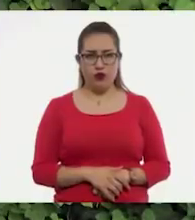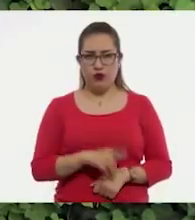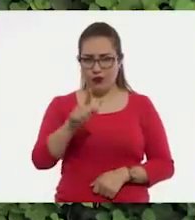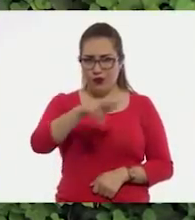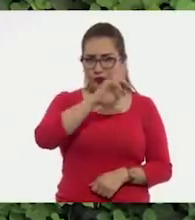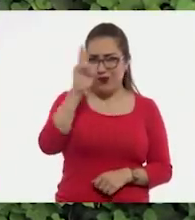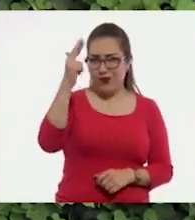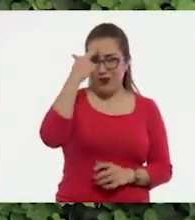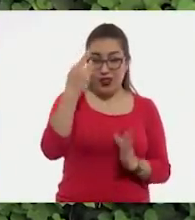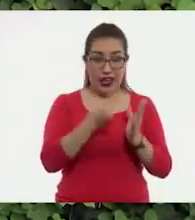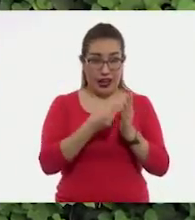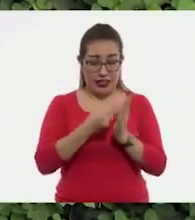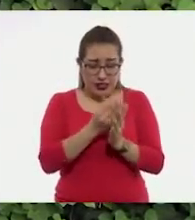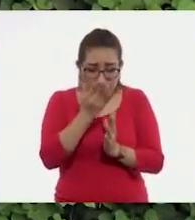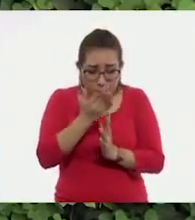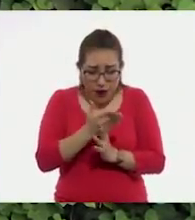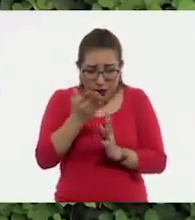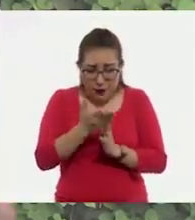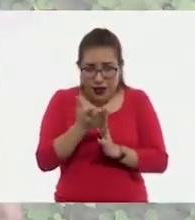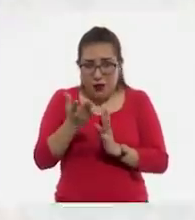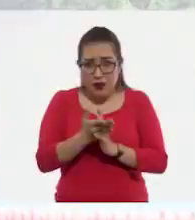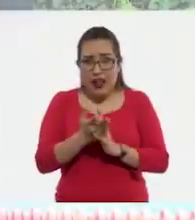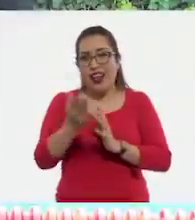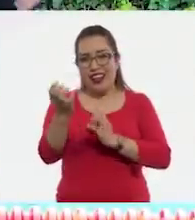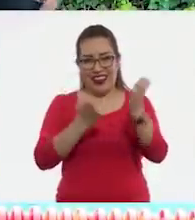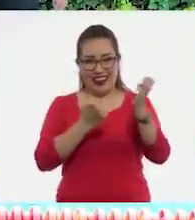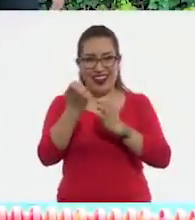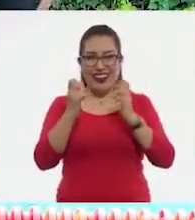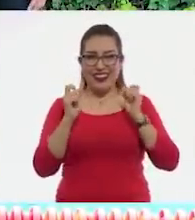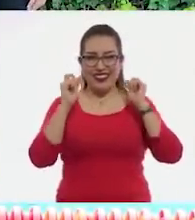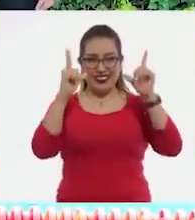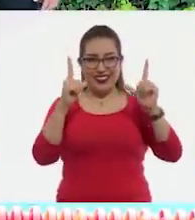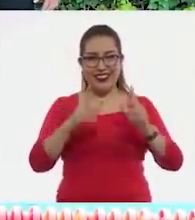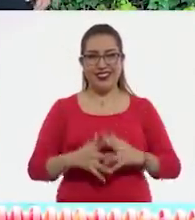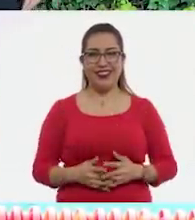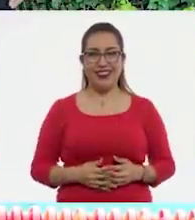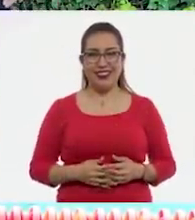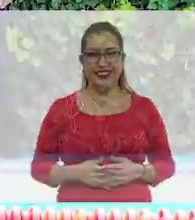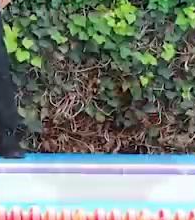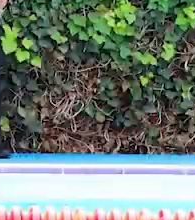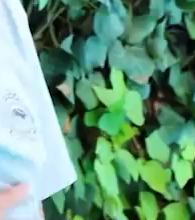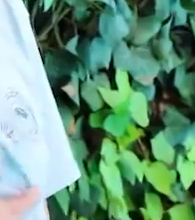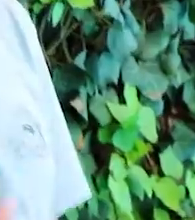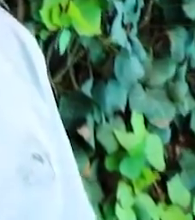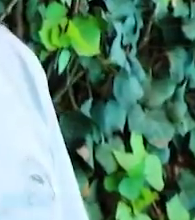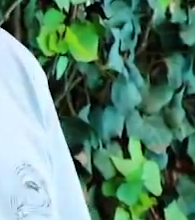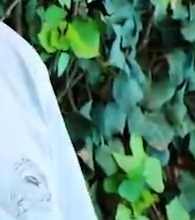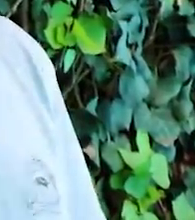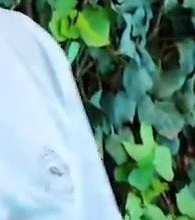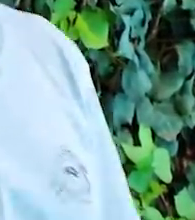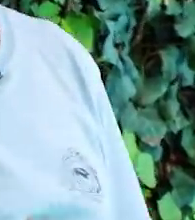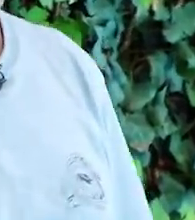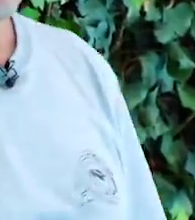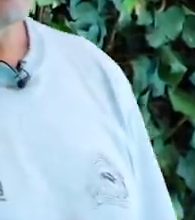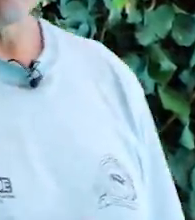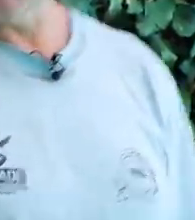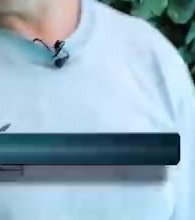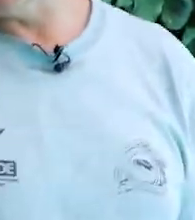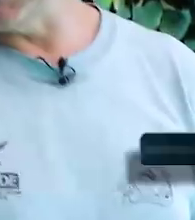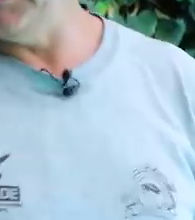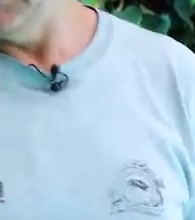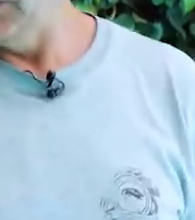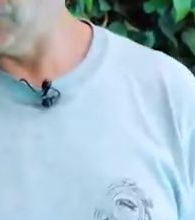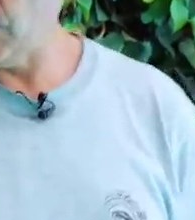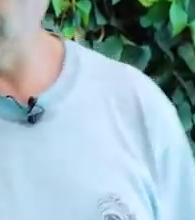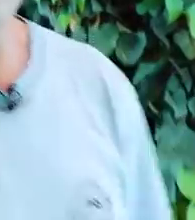Recuerda, entre clase y clase, activa tu cuerpo. En esta ocasión vamos a trabajar la parte del abdomen, el estómago. ¿Qué vamos a